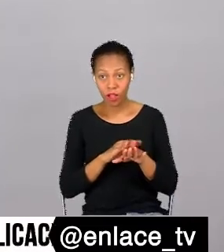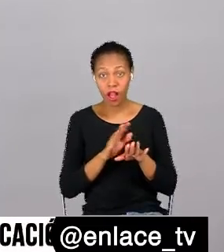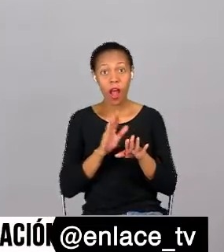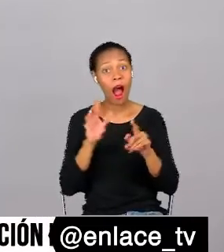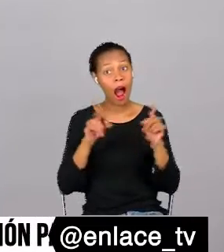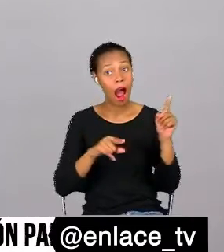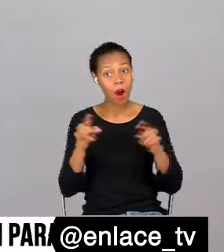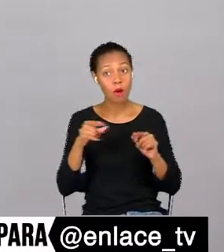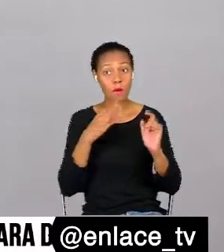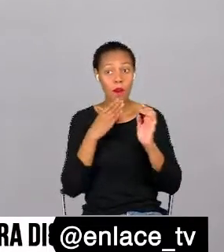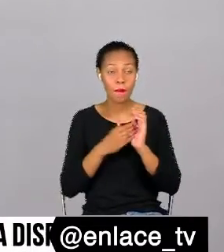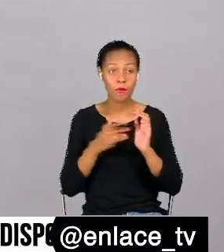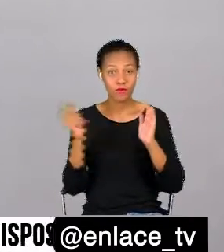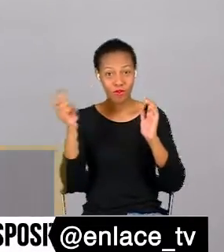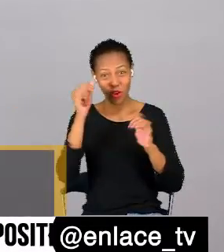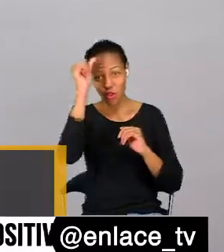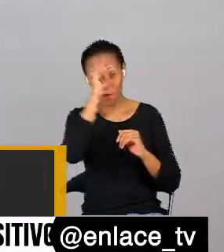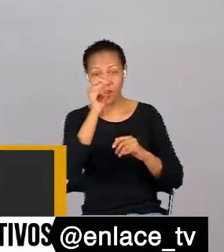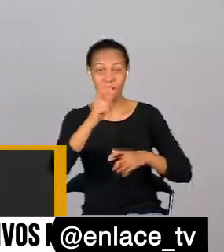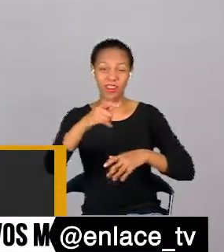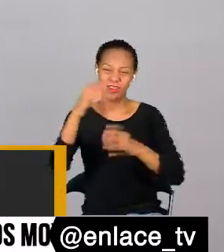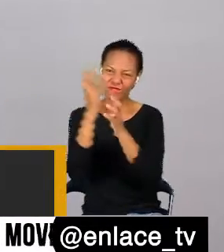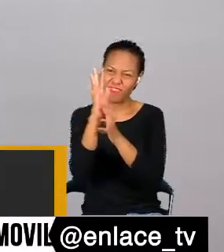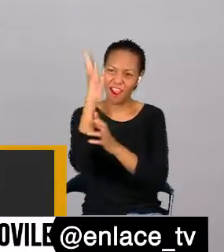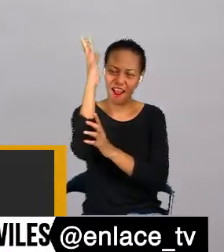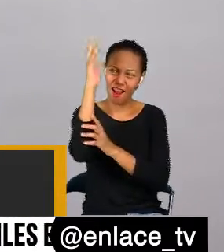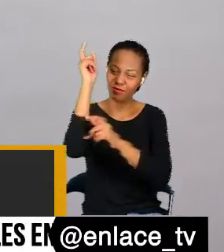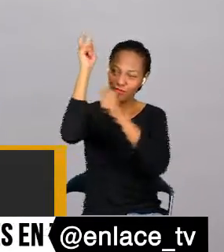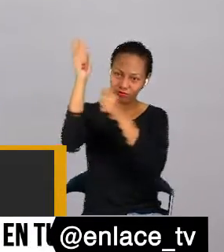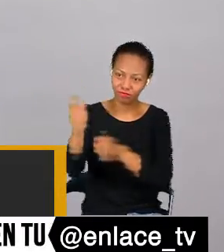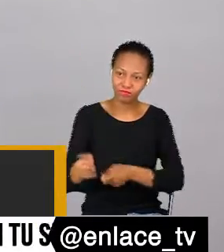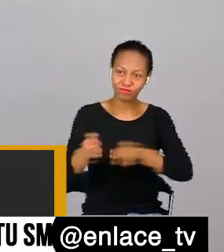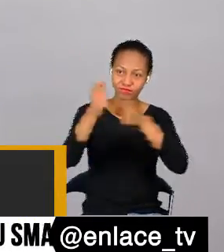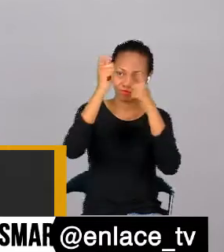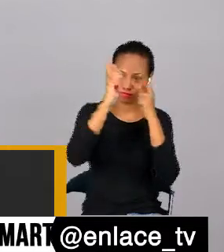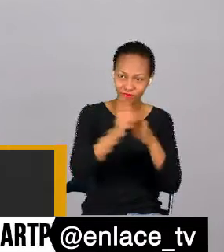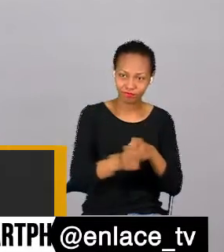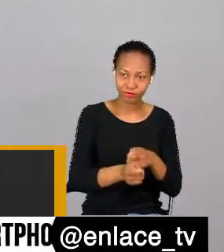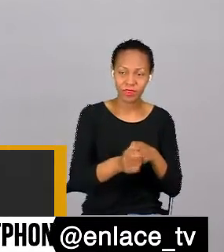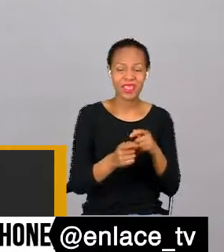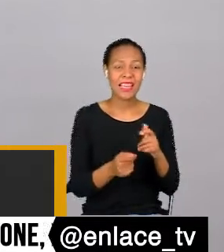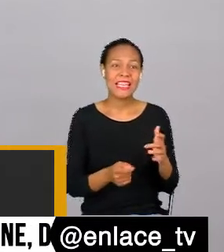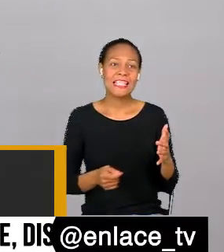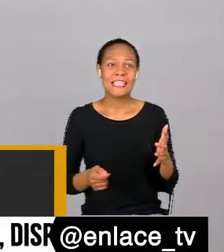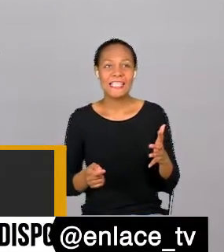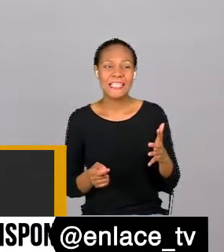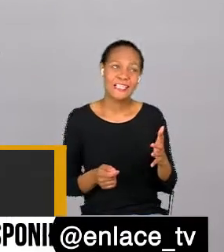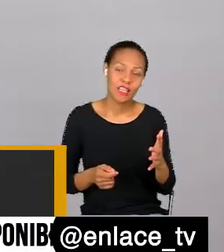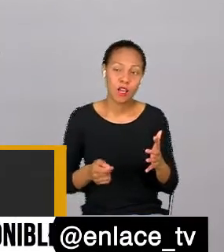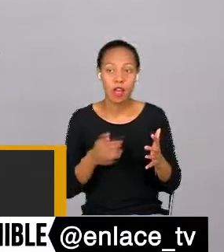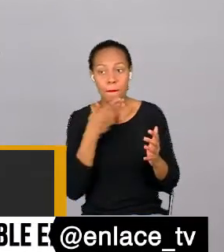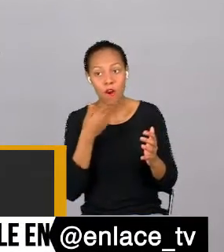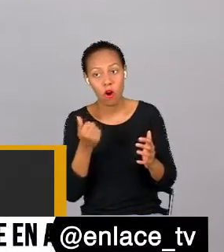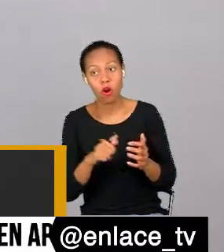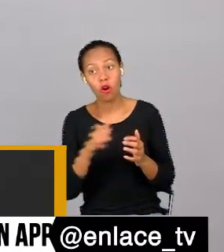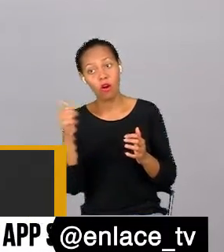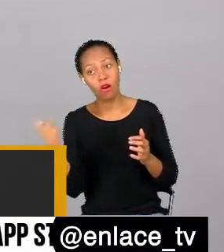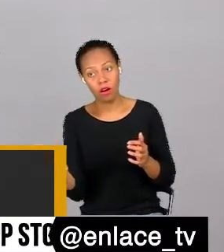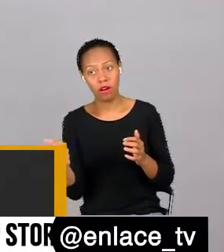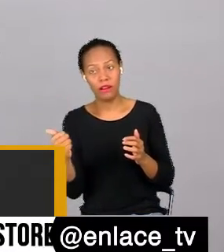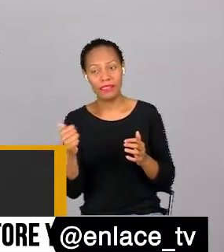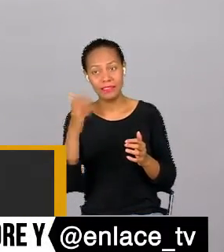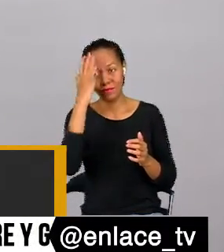utilizan, por ejemplo, el Domingo de Ramos, y poder sustituirlo con otro tipo de de flora que no afecte directamente